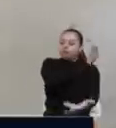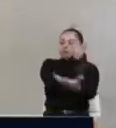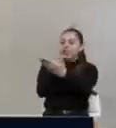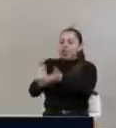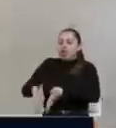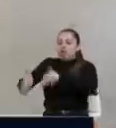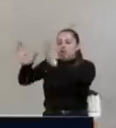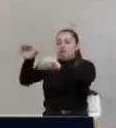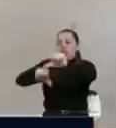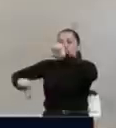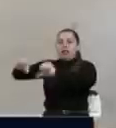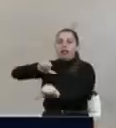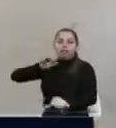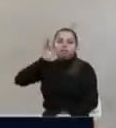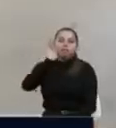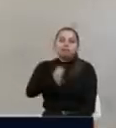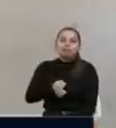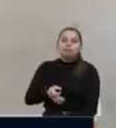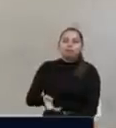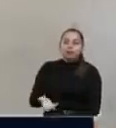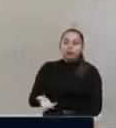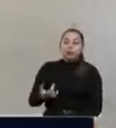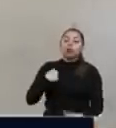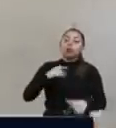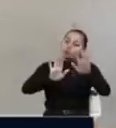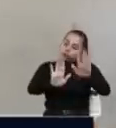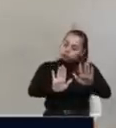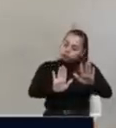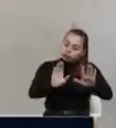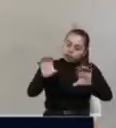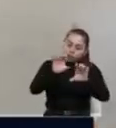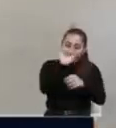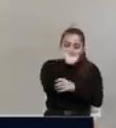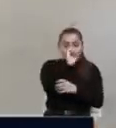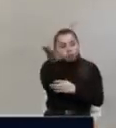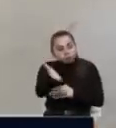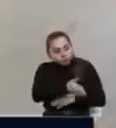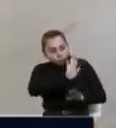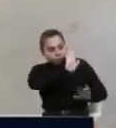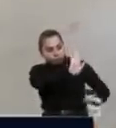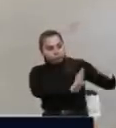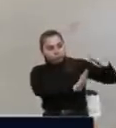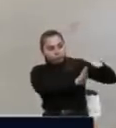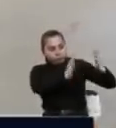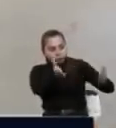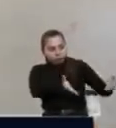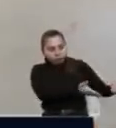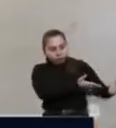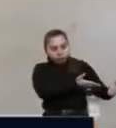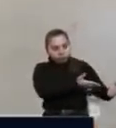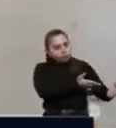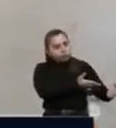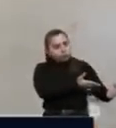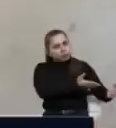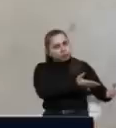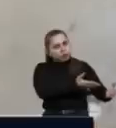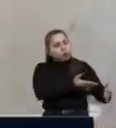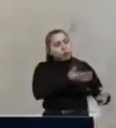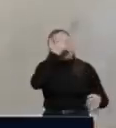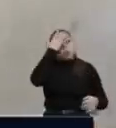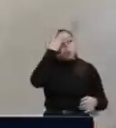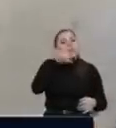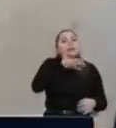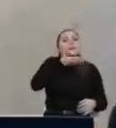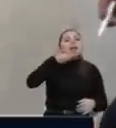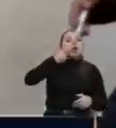En vez de detener los camiones, ¿por qué no los siguen